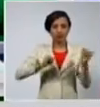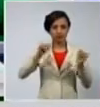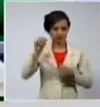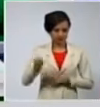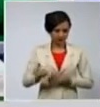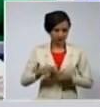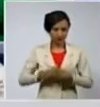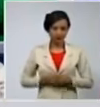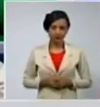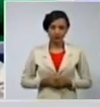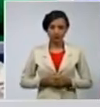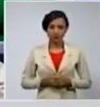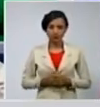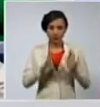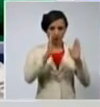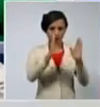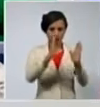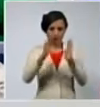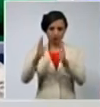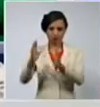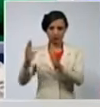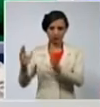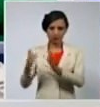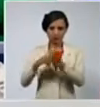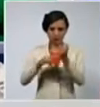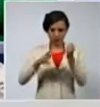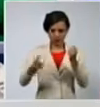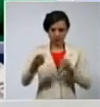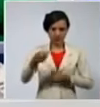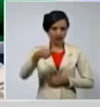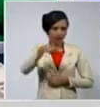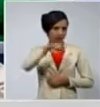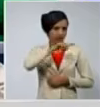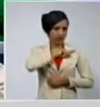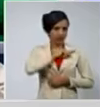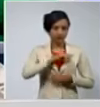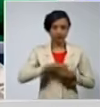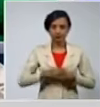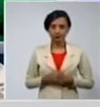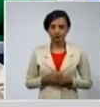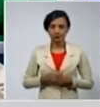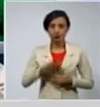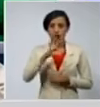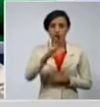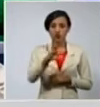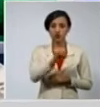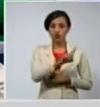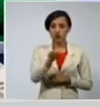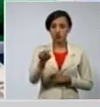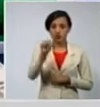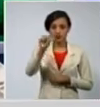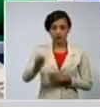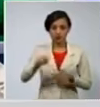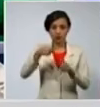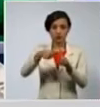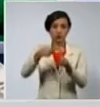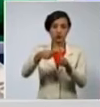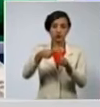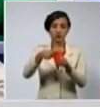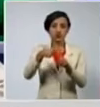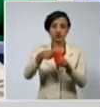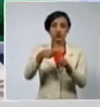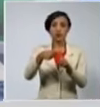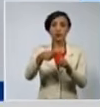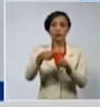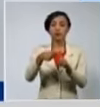Por provincia, ayer, los 811 casos diagnosticados se corresponden